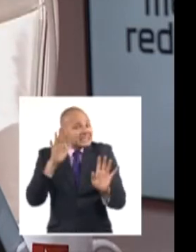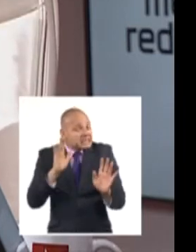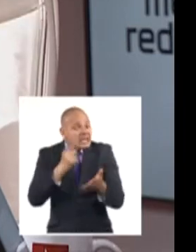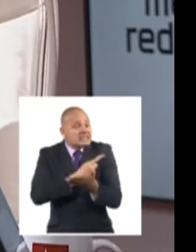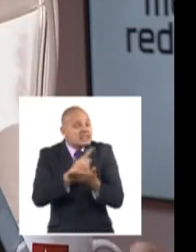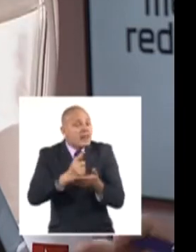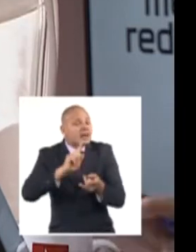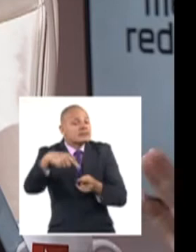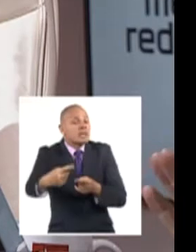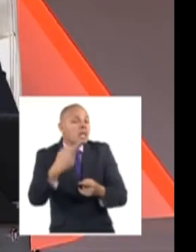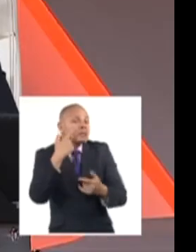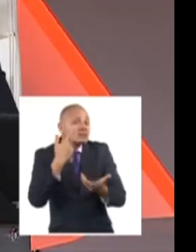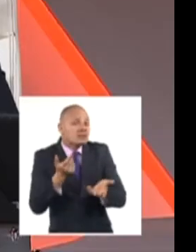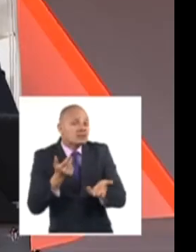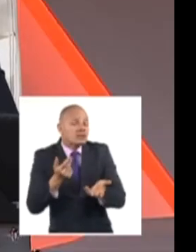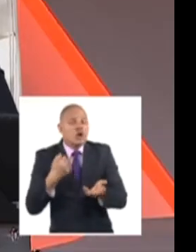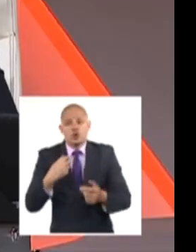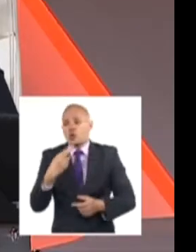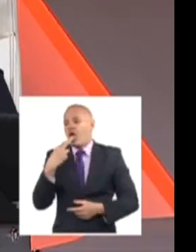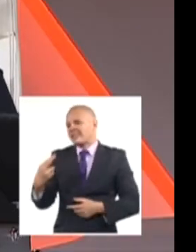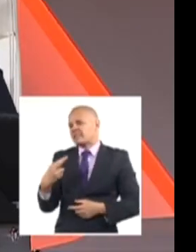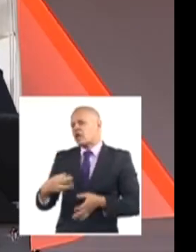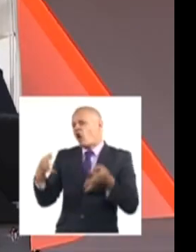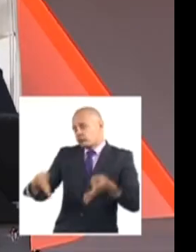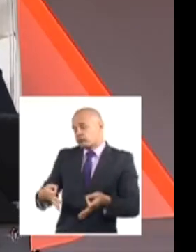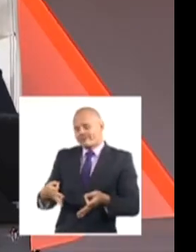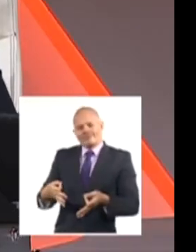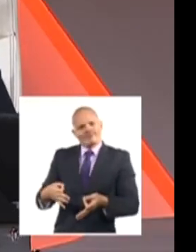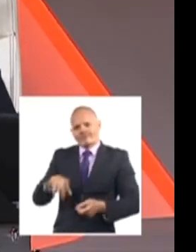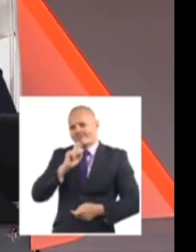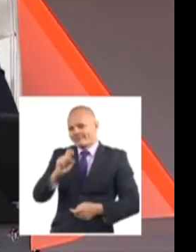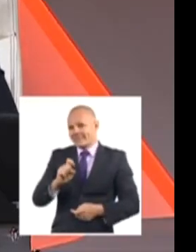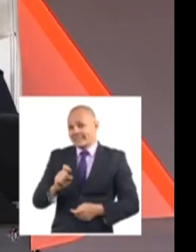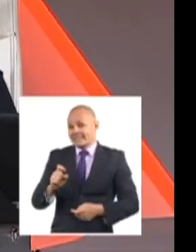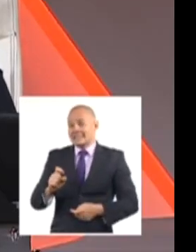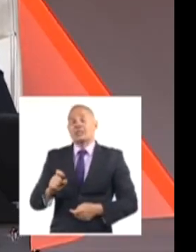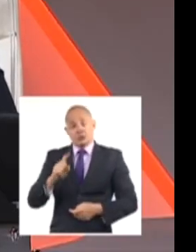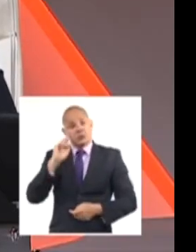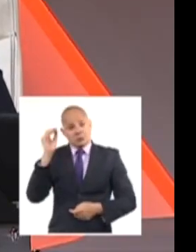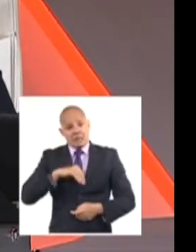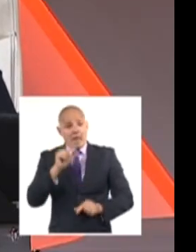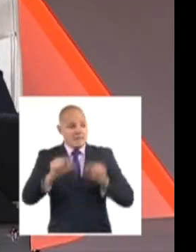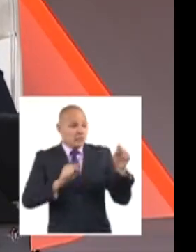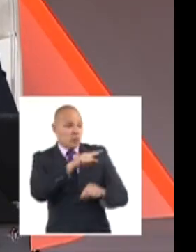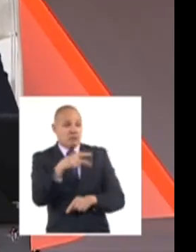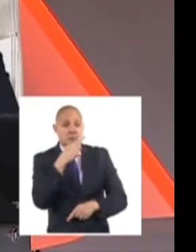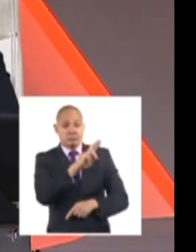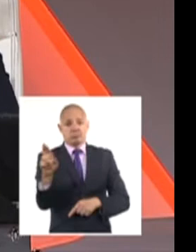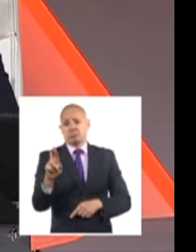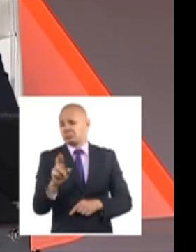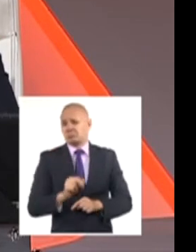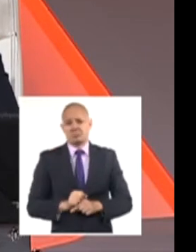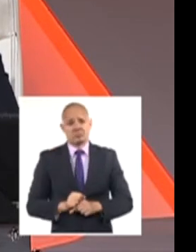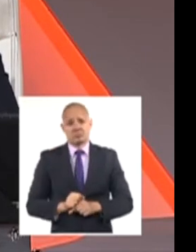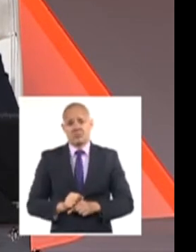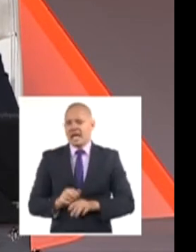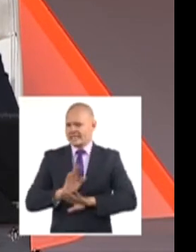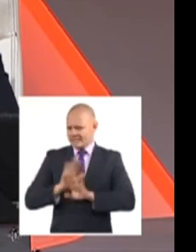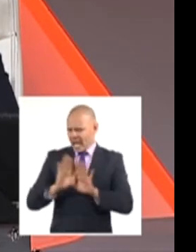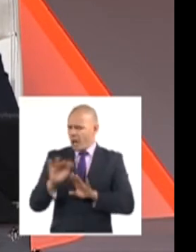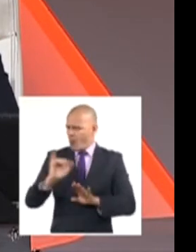que pueda conseguir creo que se está previendo yo he tenido comunicación